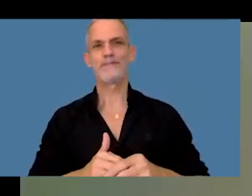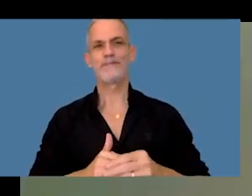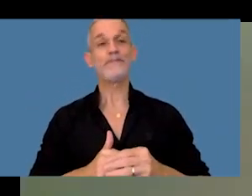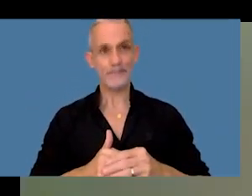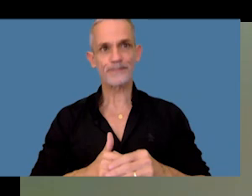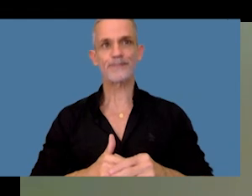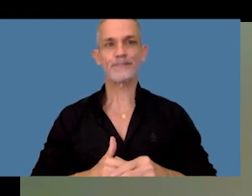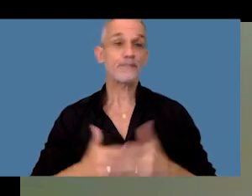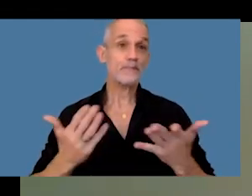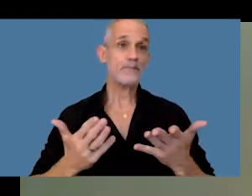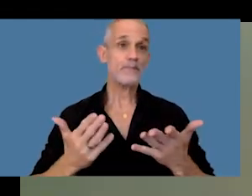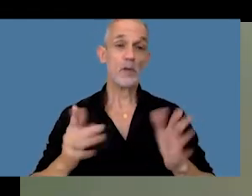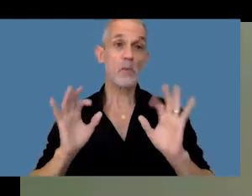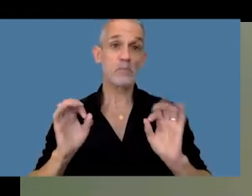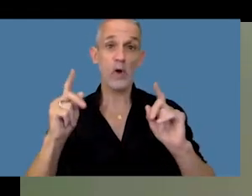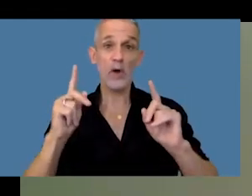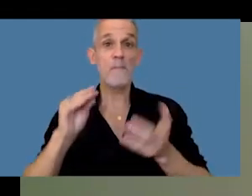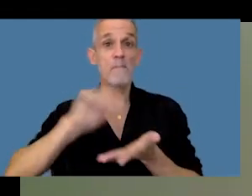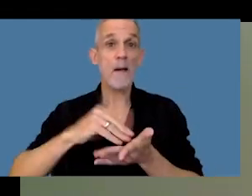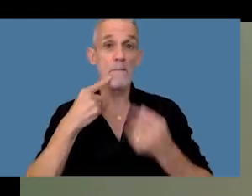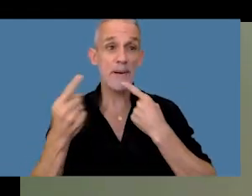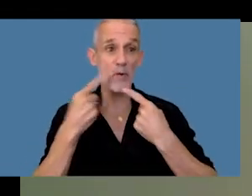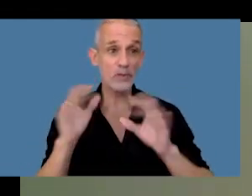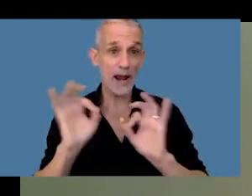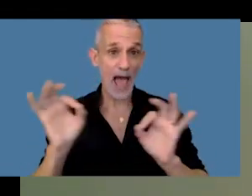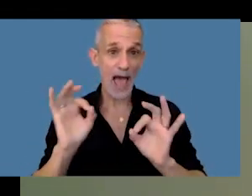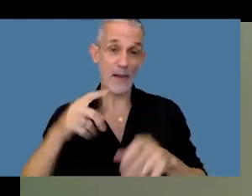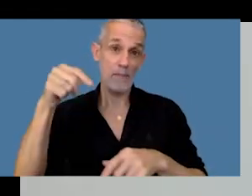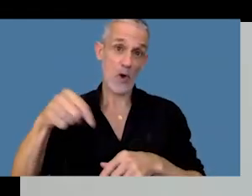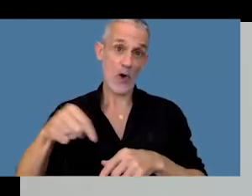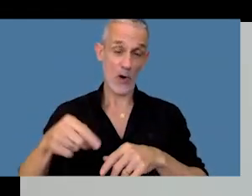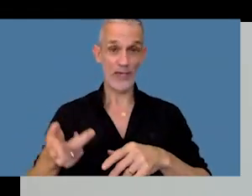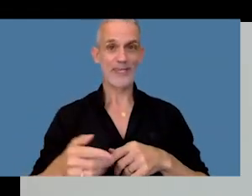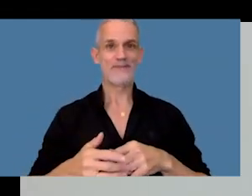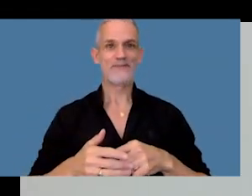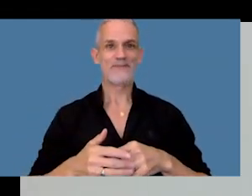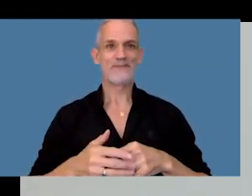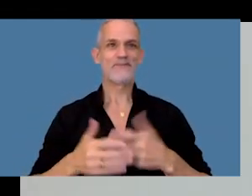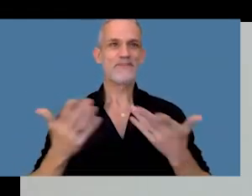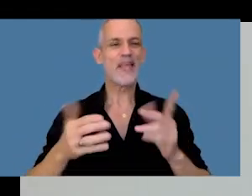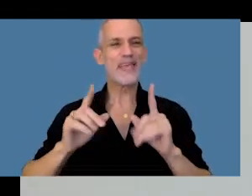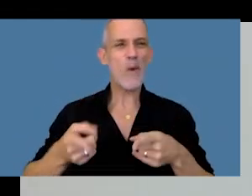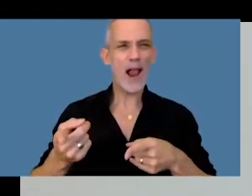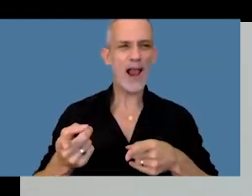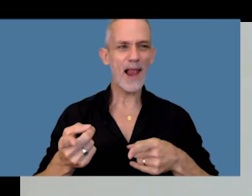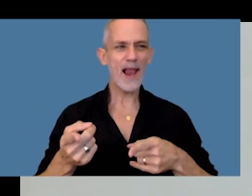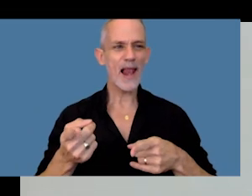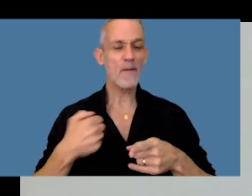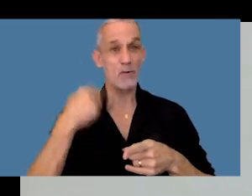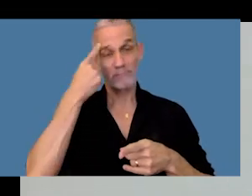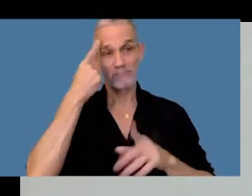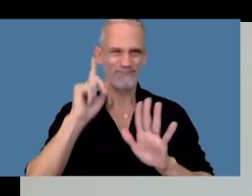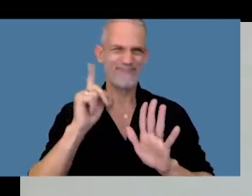Bueno, bárbaro. No tenemos más preguntas por hoy. Por hoy. Igualmente, bueno, los que ya